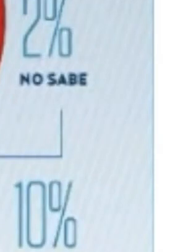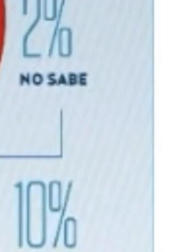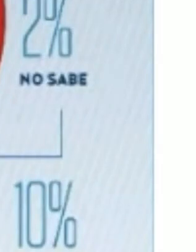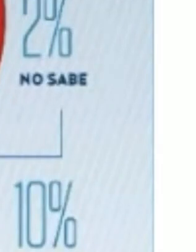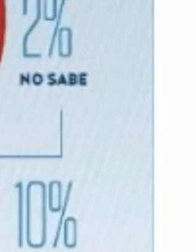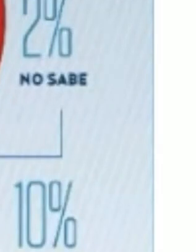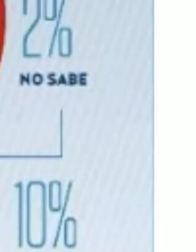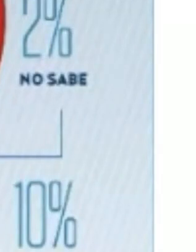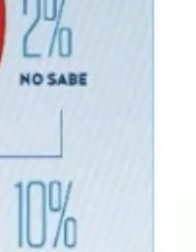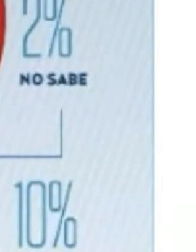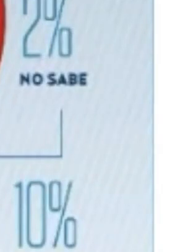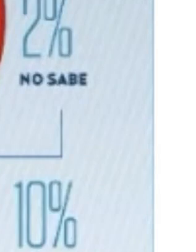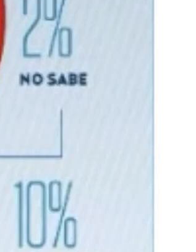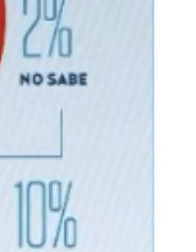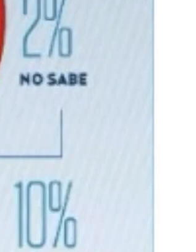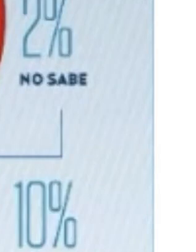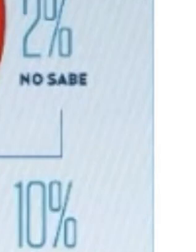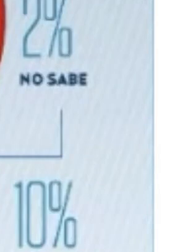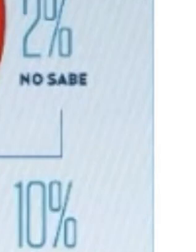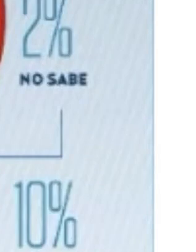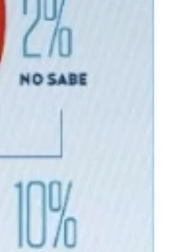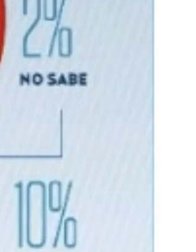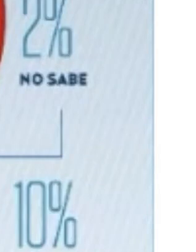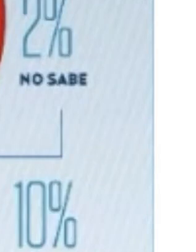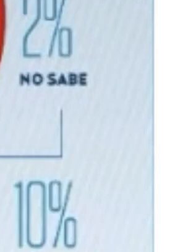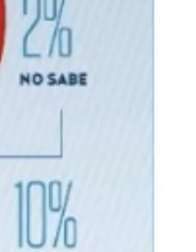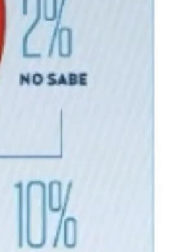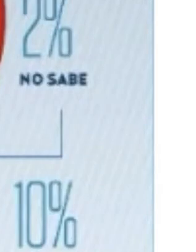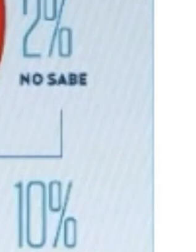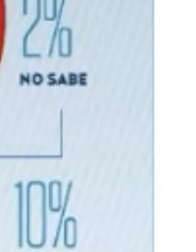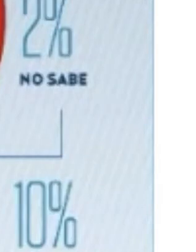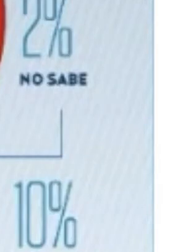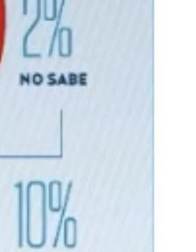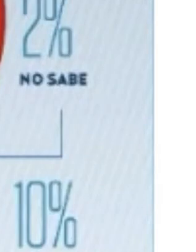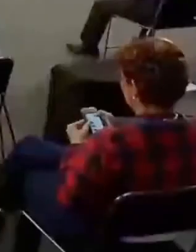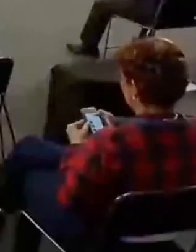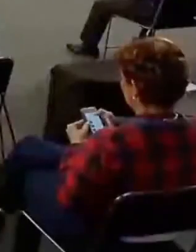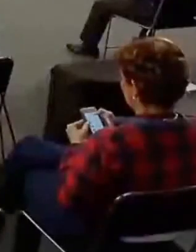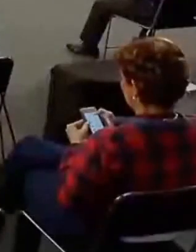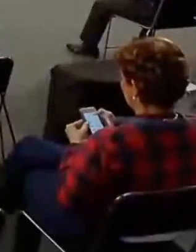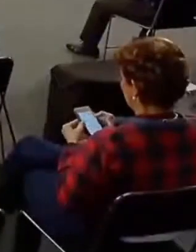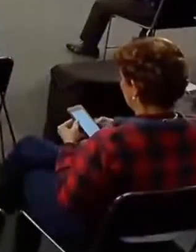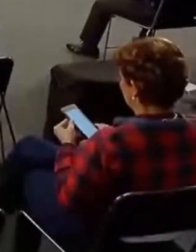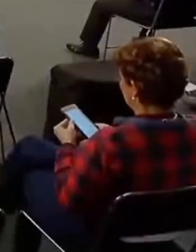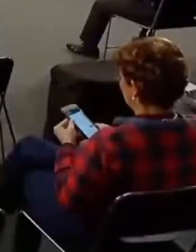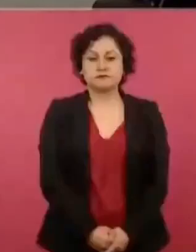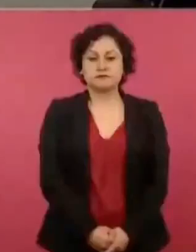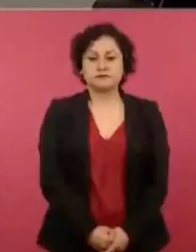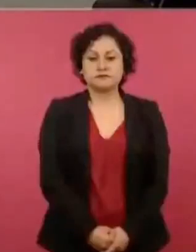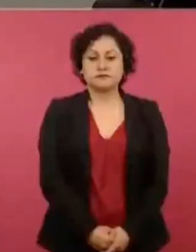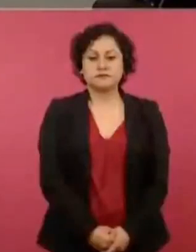ahí queda eso. Bueno, vámonos.